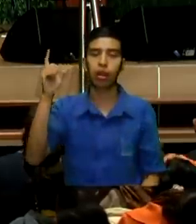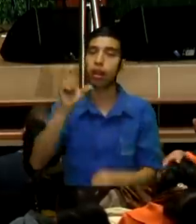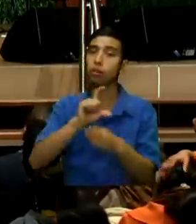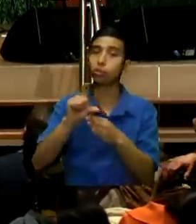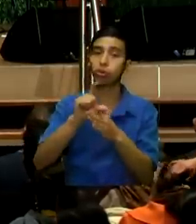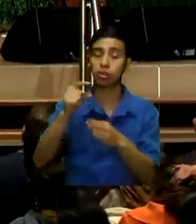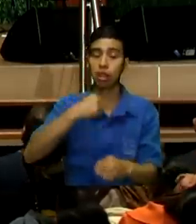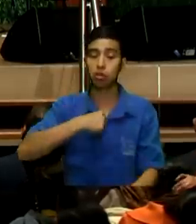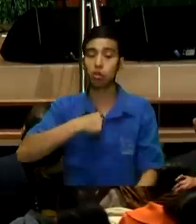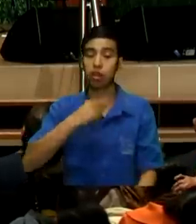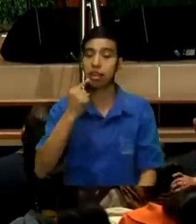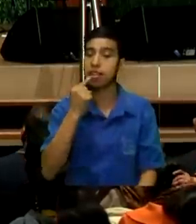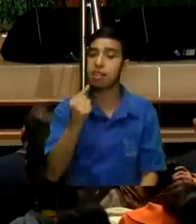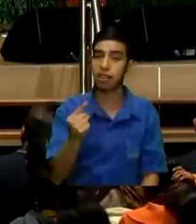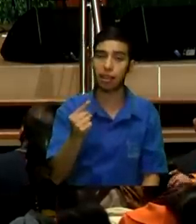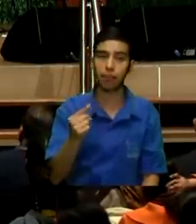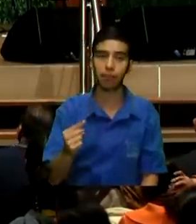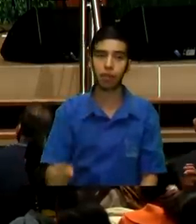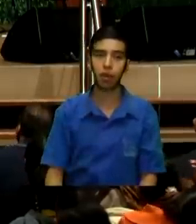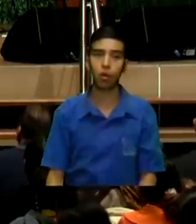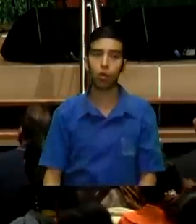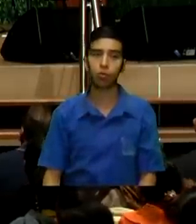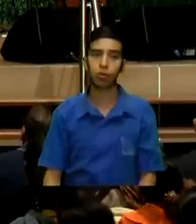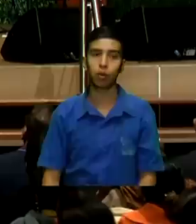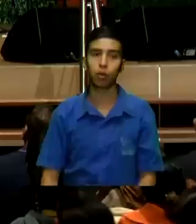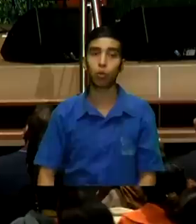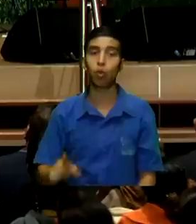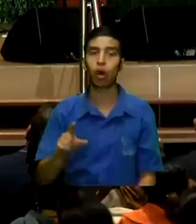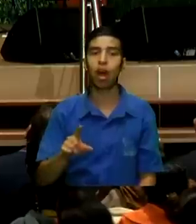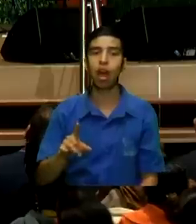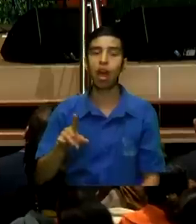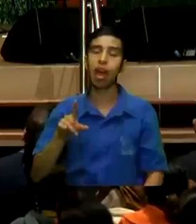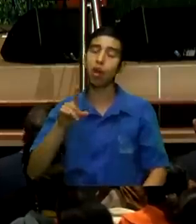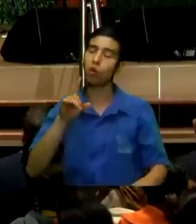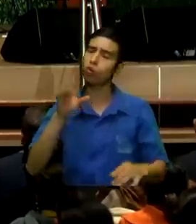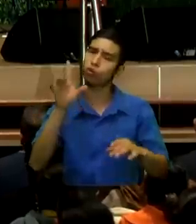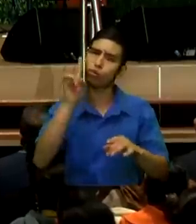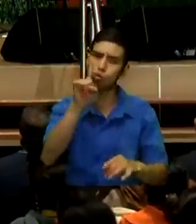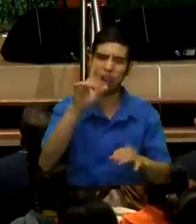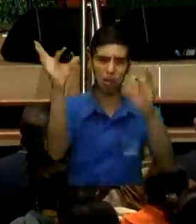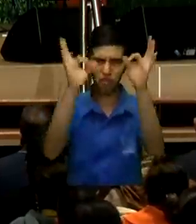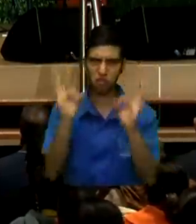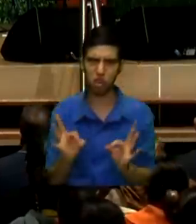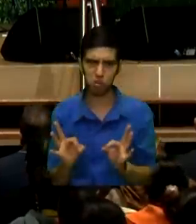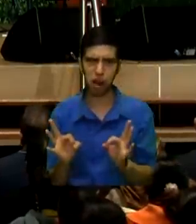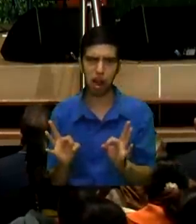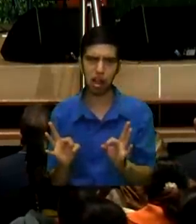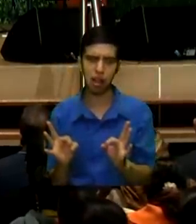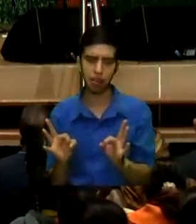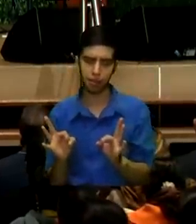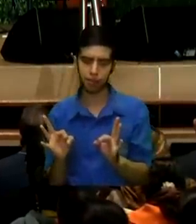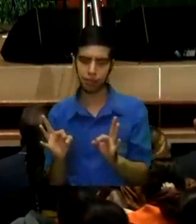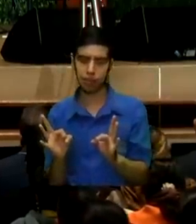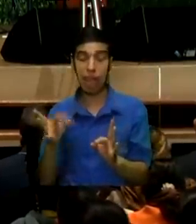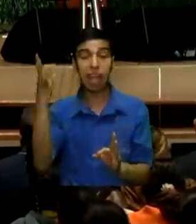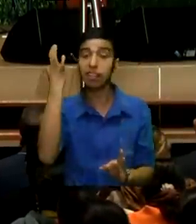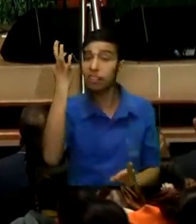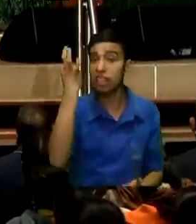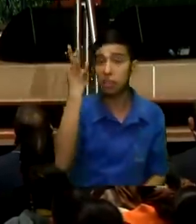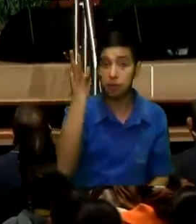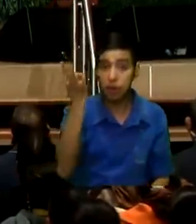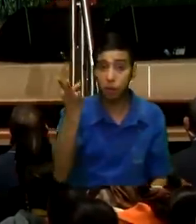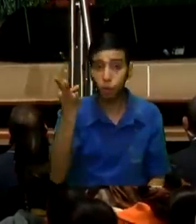esa encriptación que se llama secuencia equidistante de las letras y números en la Biblia, que fueron